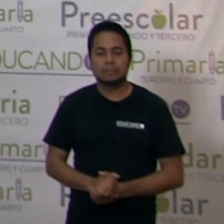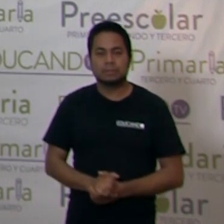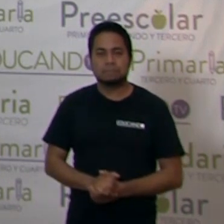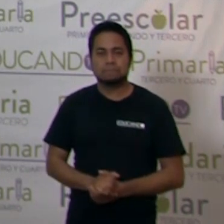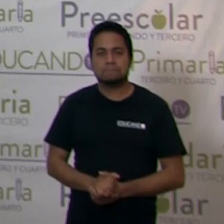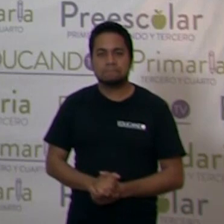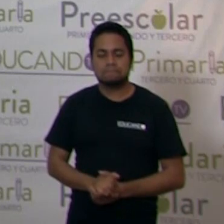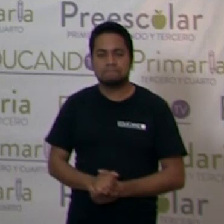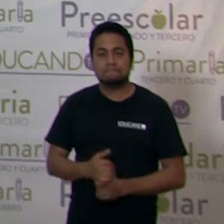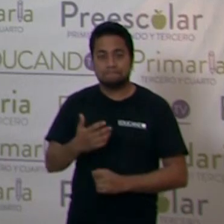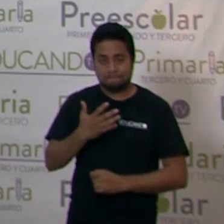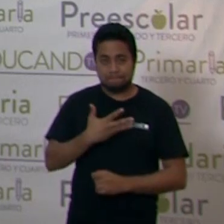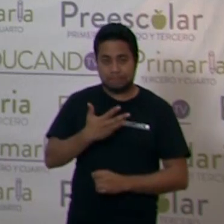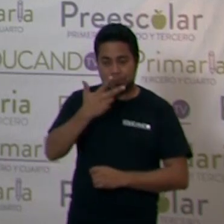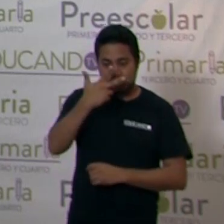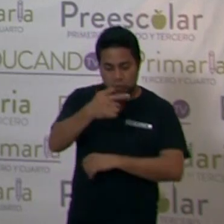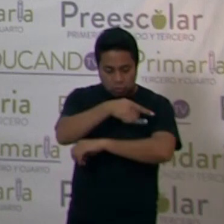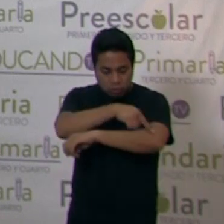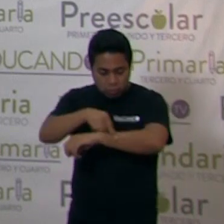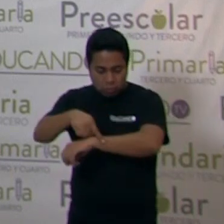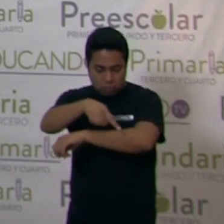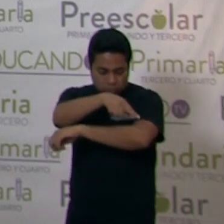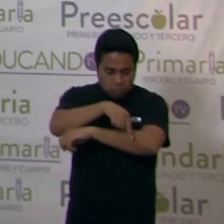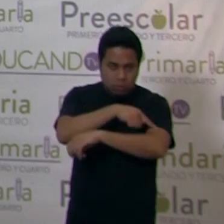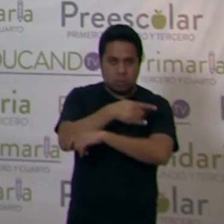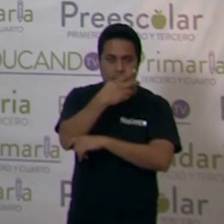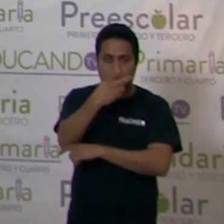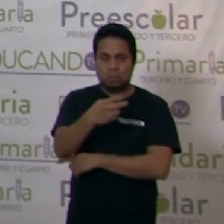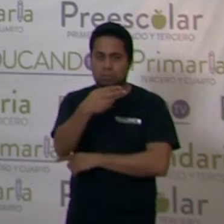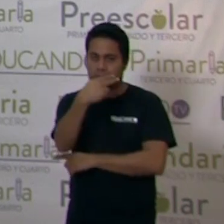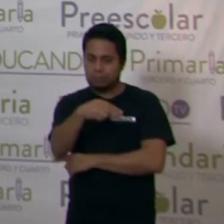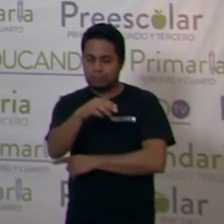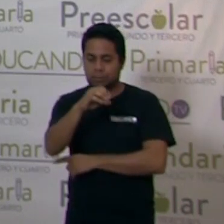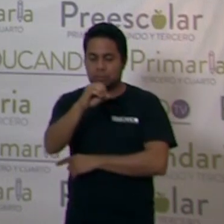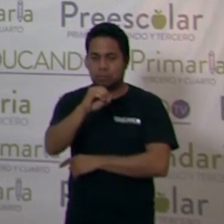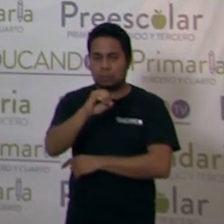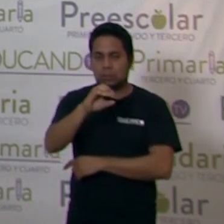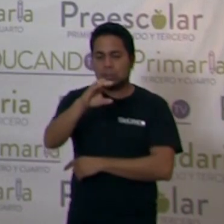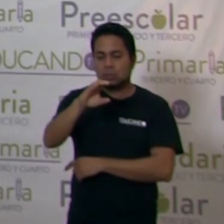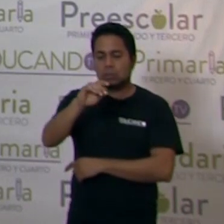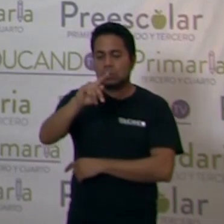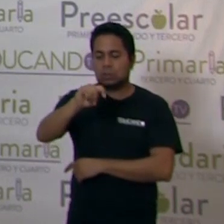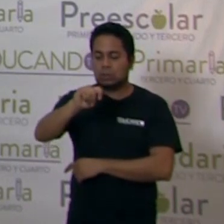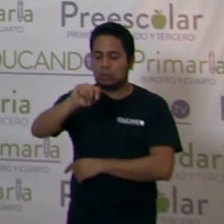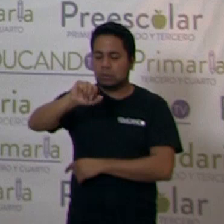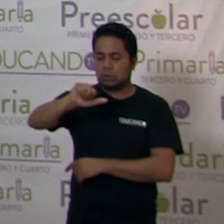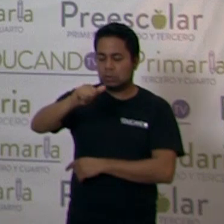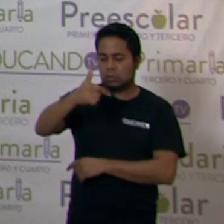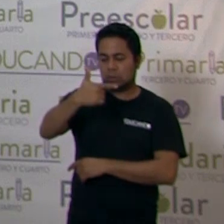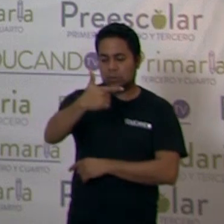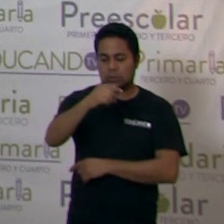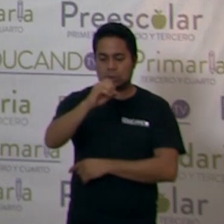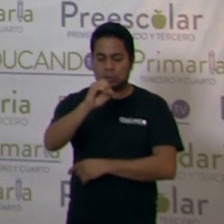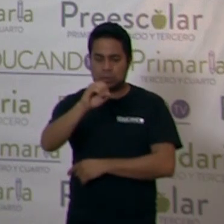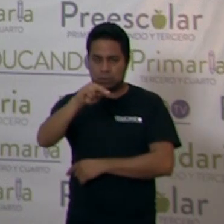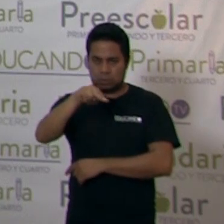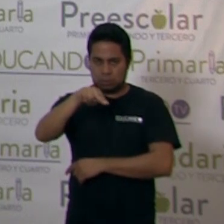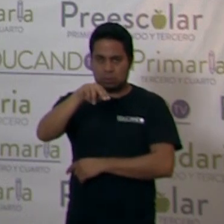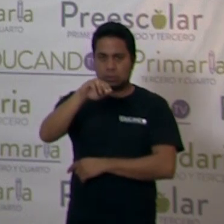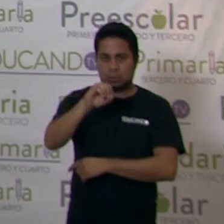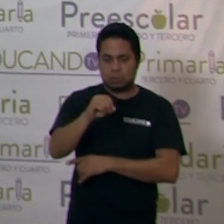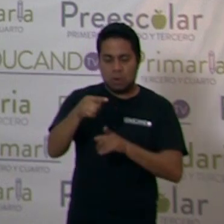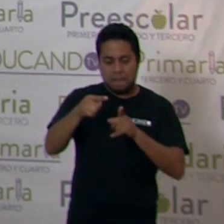ves tiene ocho por eso se llama octágono Cuántos vértices tiene un